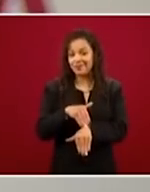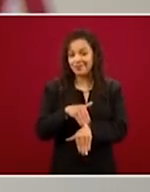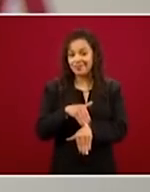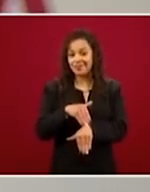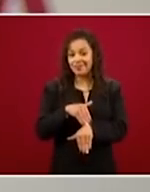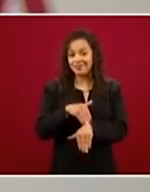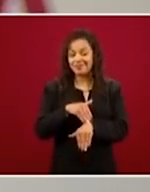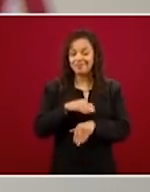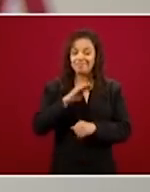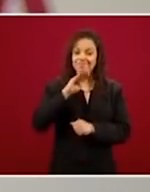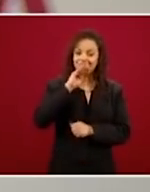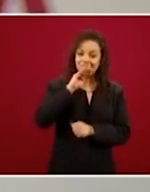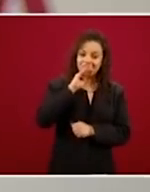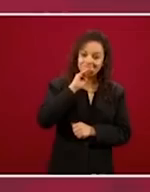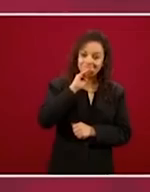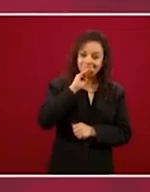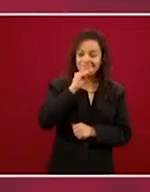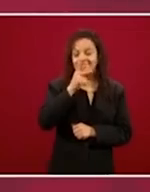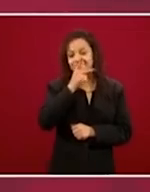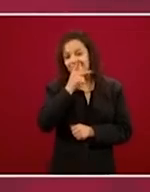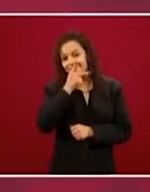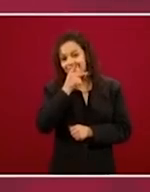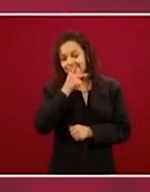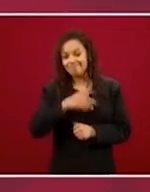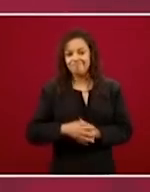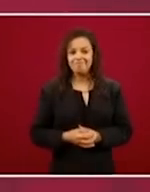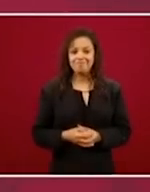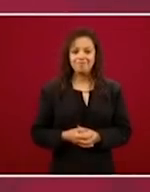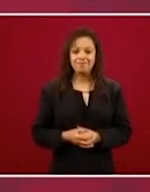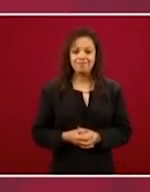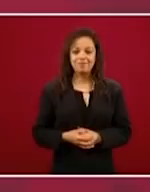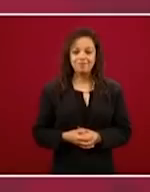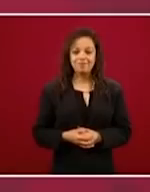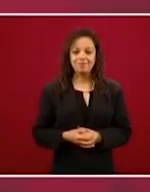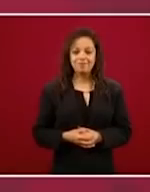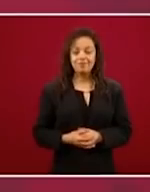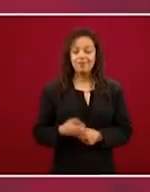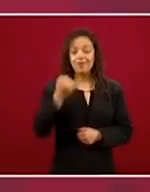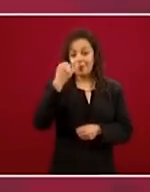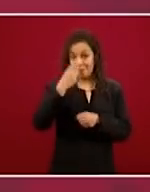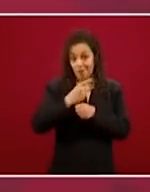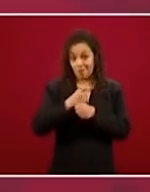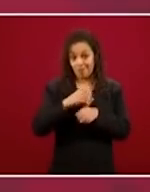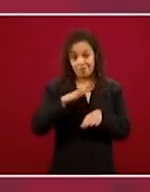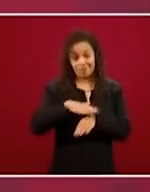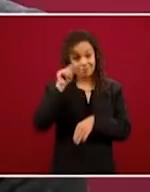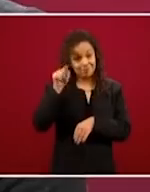las mamás a los papás sobre todas las mamás